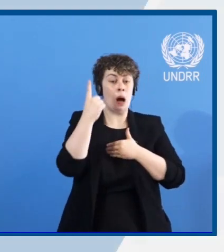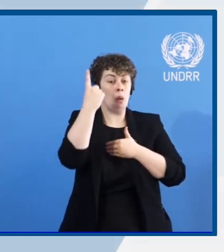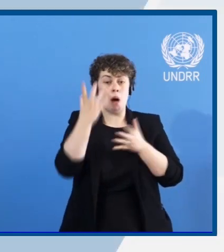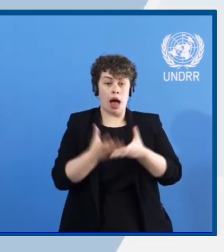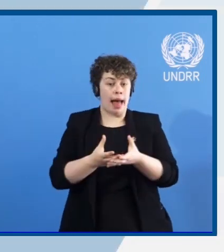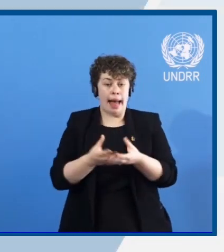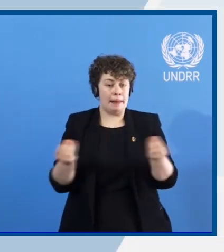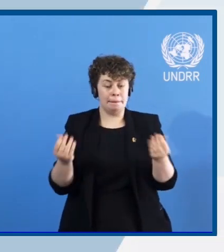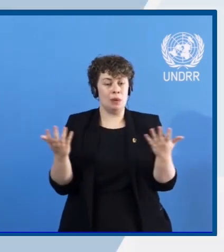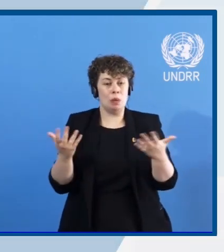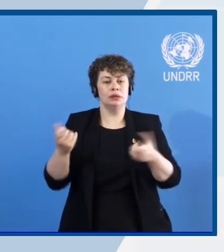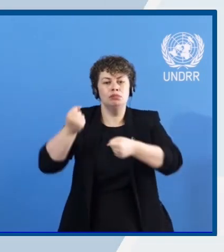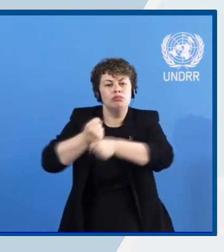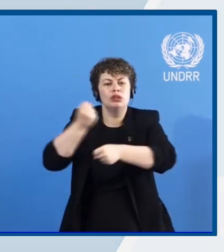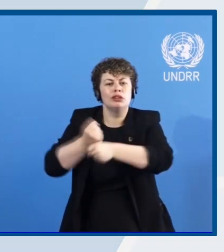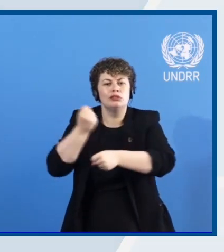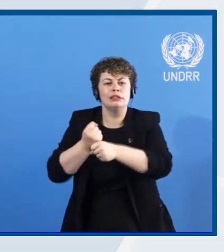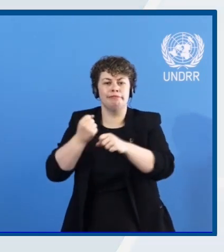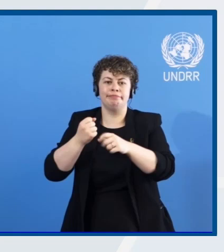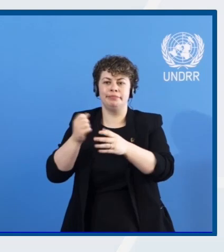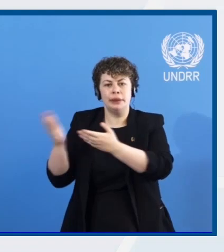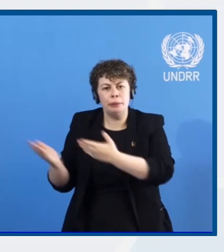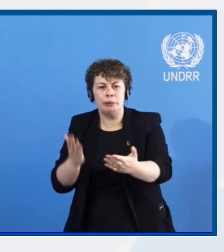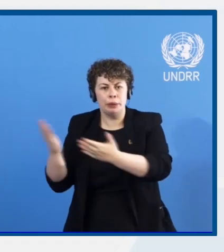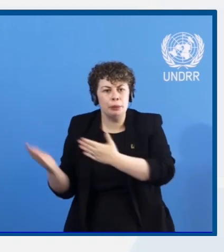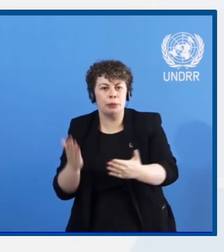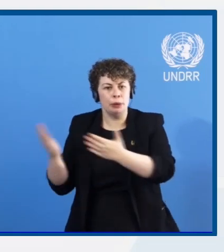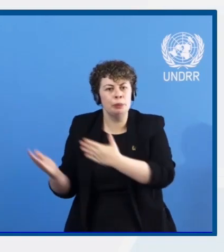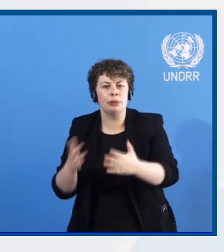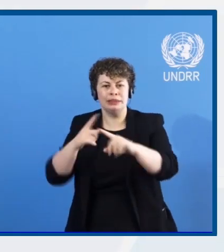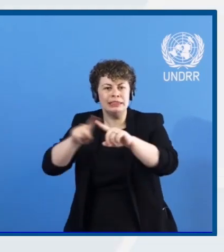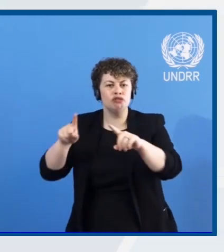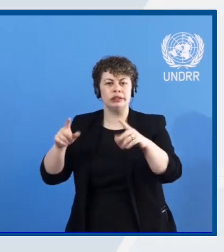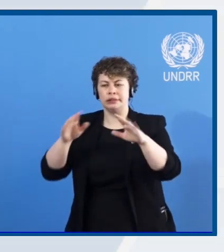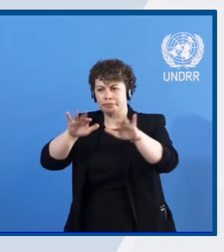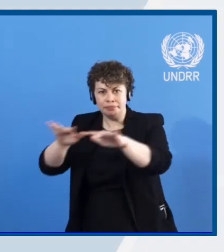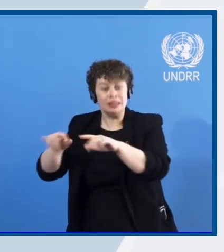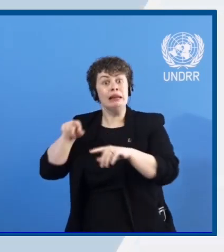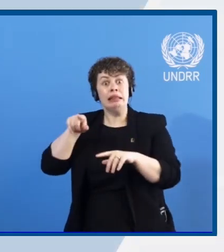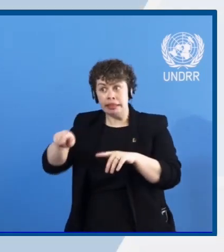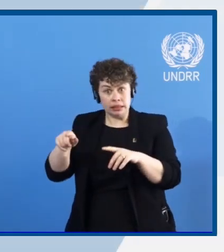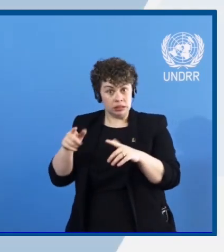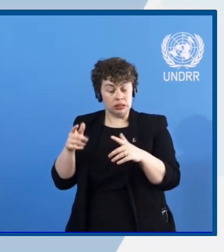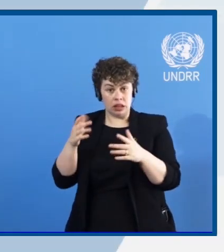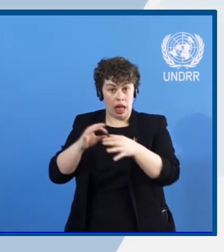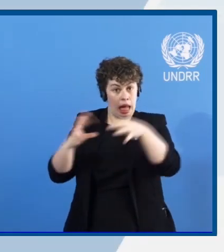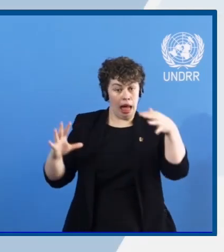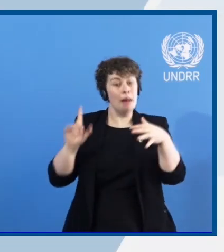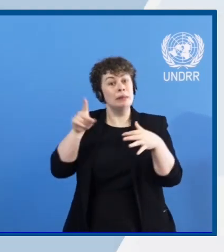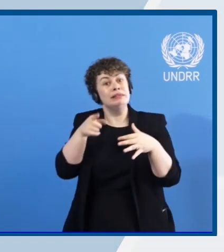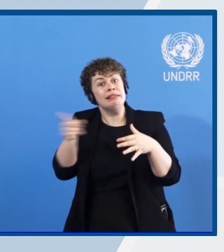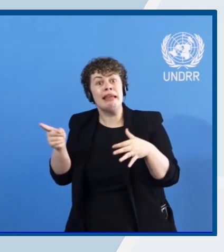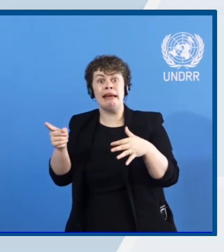productivo el que genera los riesgos. En ese sentido, si hay como una situación dispareja, los gobiernos comprometiéndose con